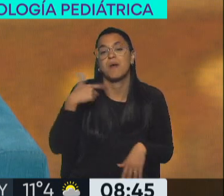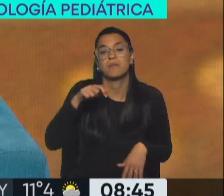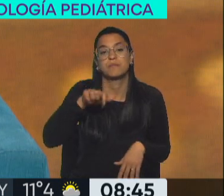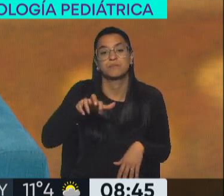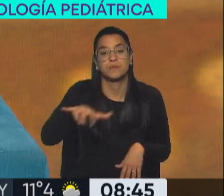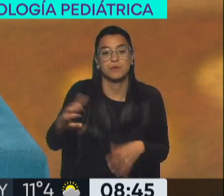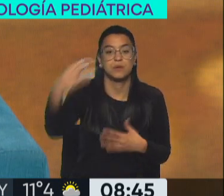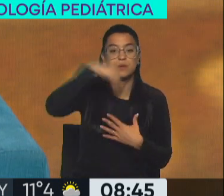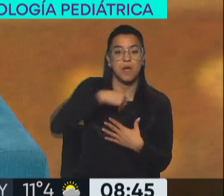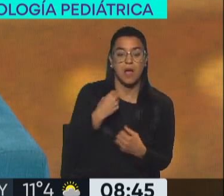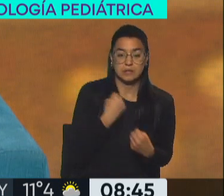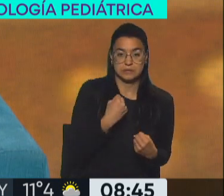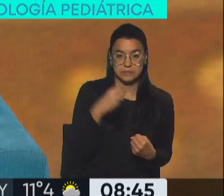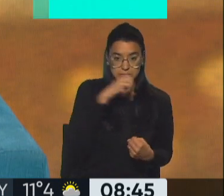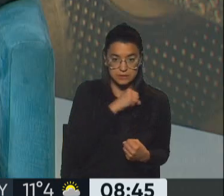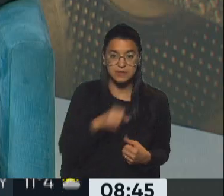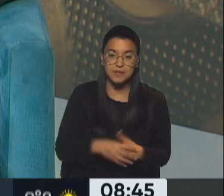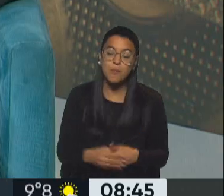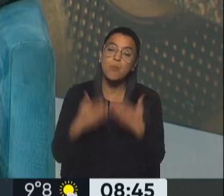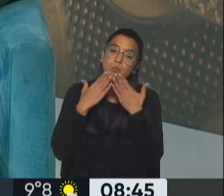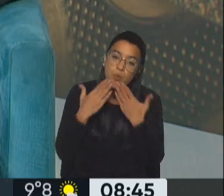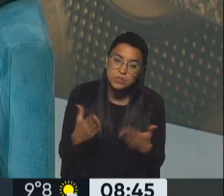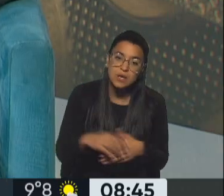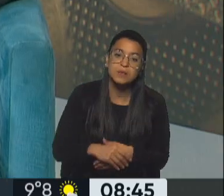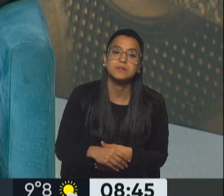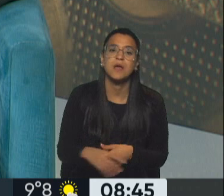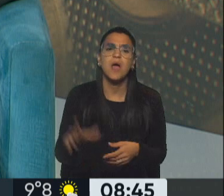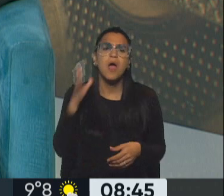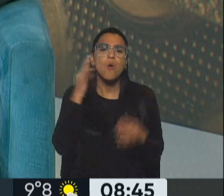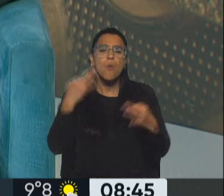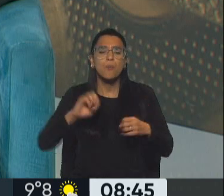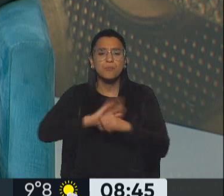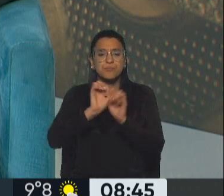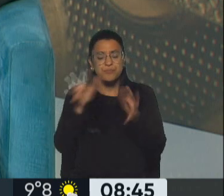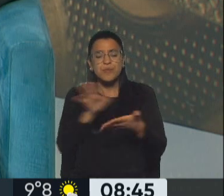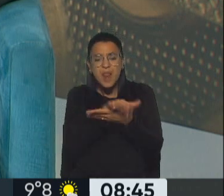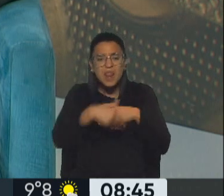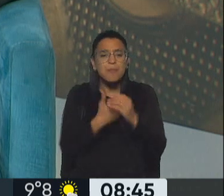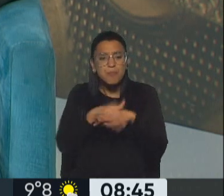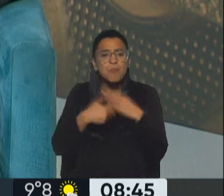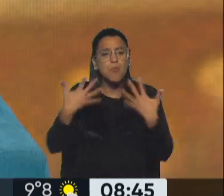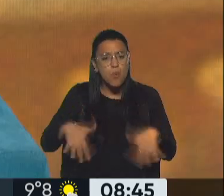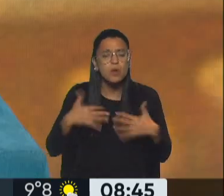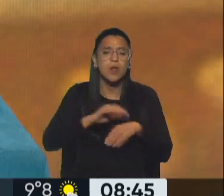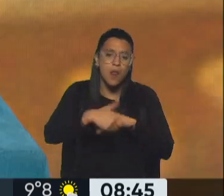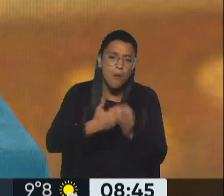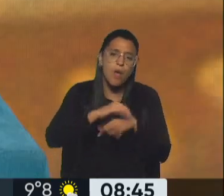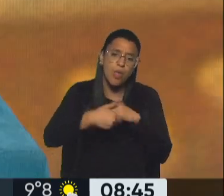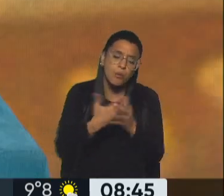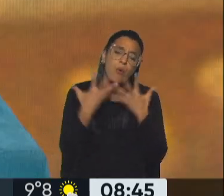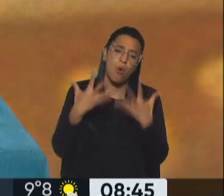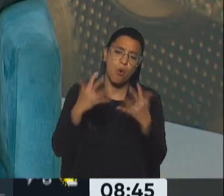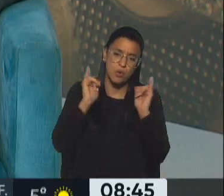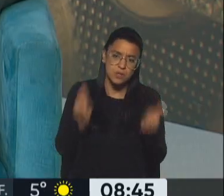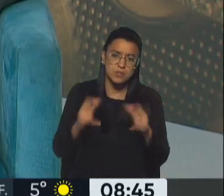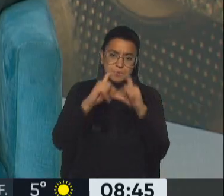gérmenes multirresistentes. Doctora, muchísimas gracias. Y bueno, algo dejó de bueno la pandemia, el tema de la higiene, ¿no? La higiene ayuda muchísimo. Bueno, y el lavado de manos, por supuesto.